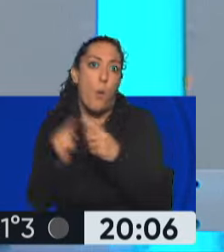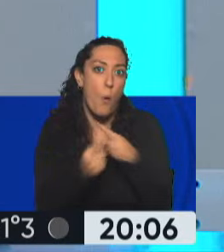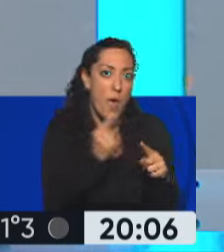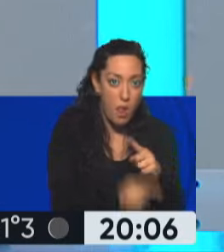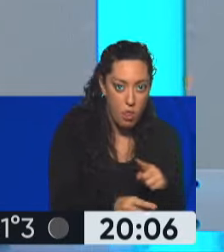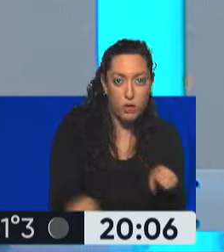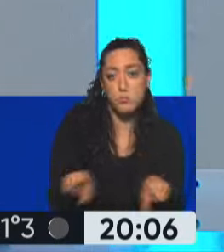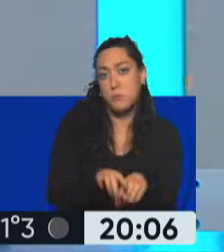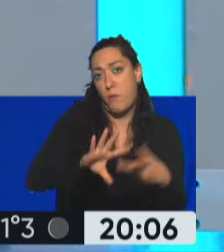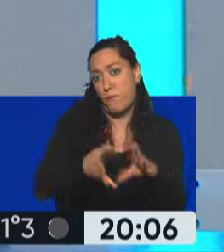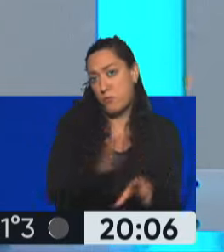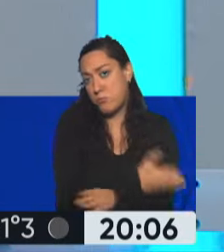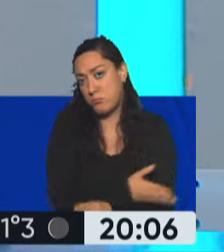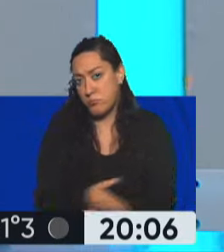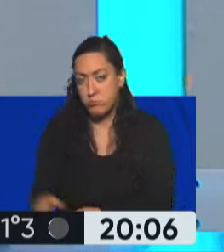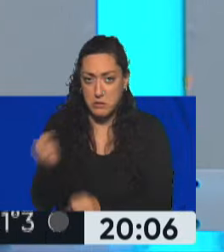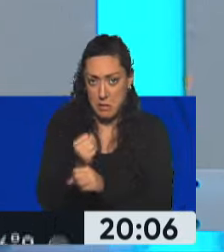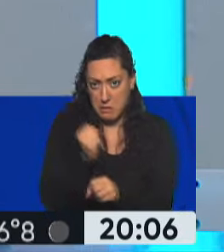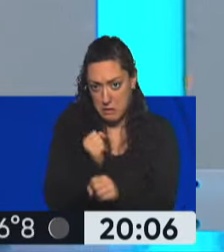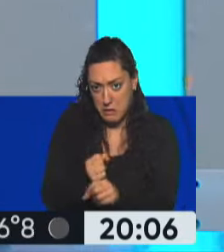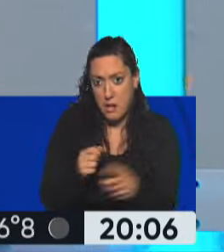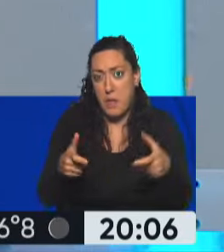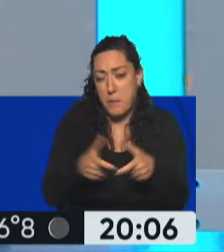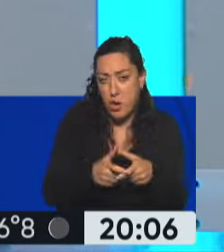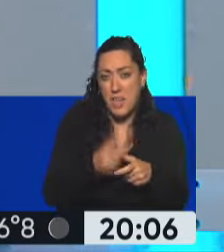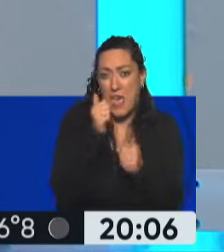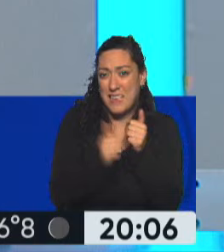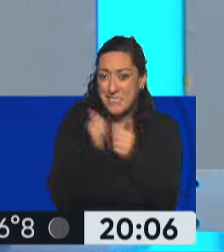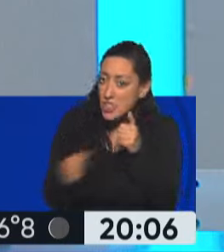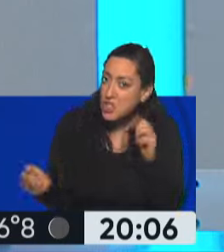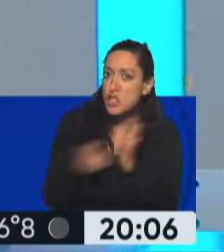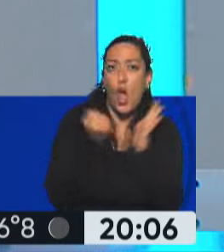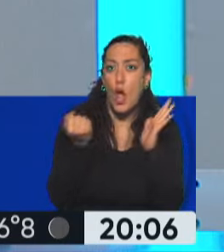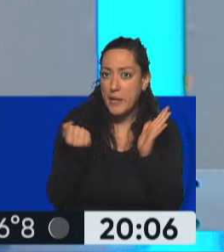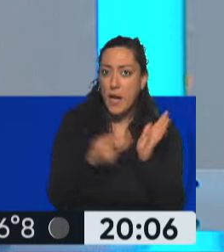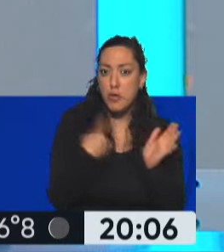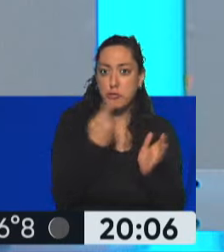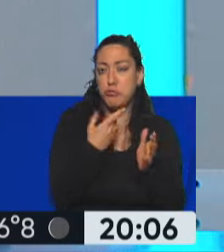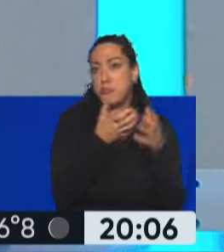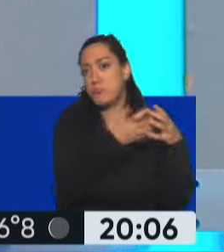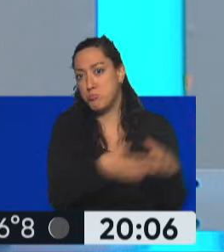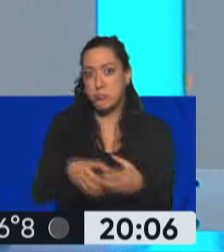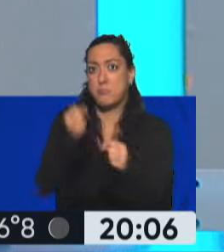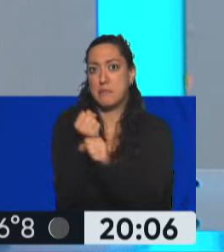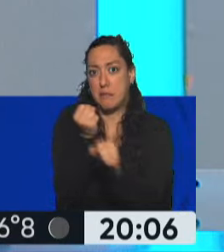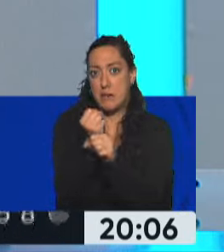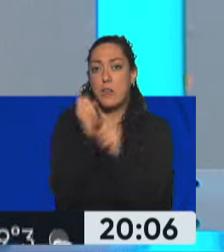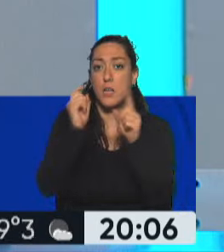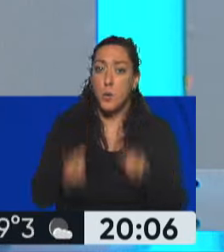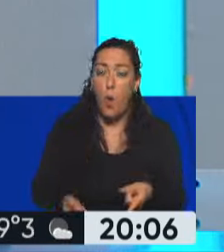haciendo todo este tiempo no hay una minoría histórica eh con la que hemos ingresado y aún así hemos